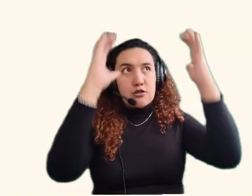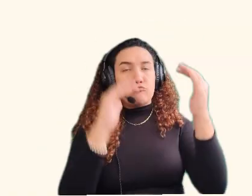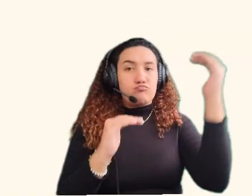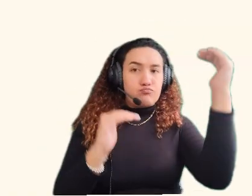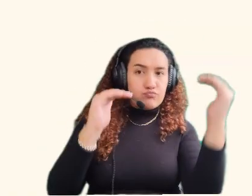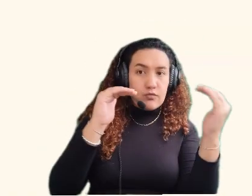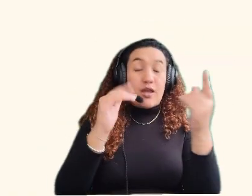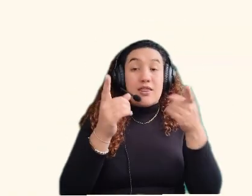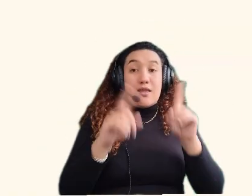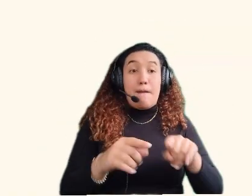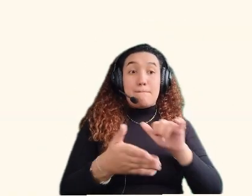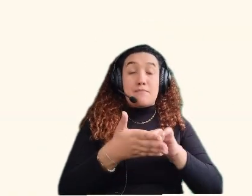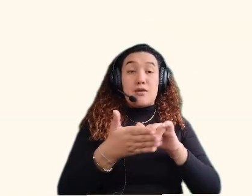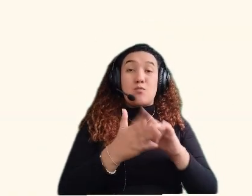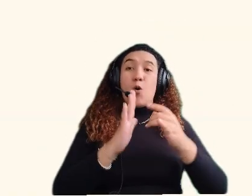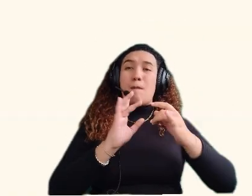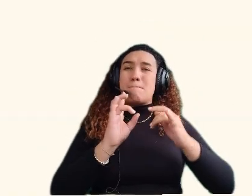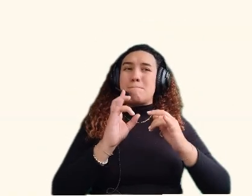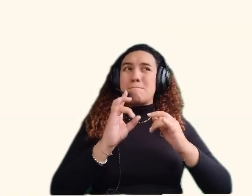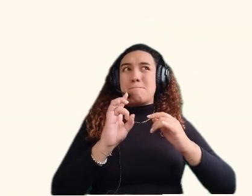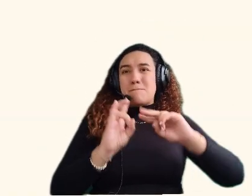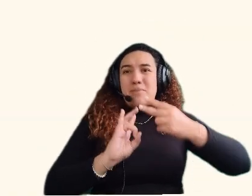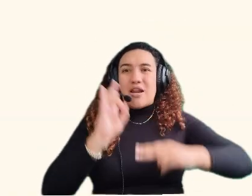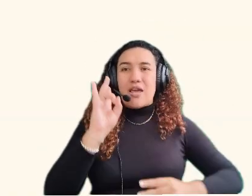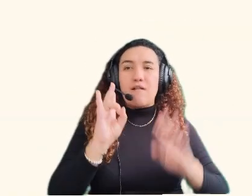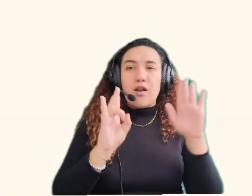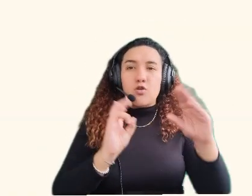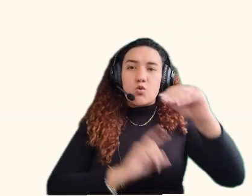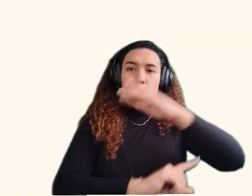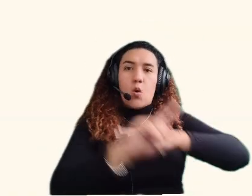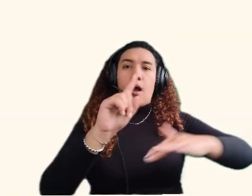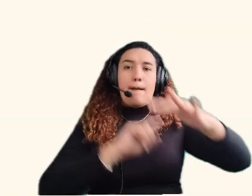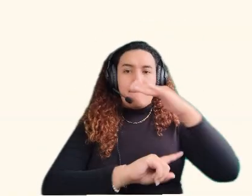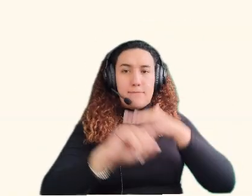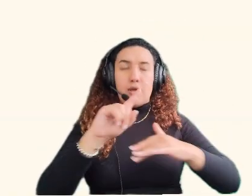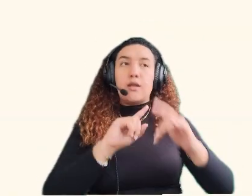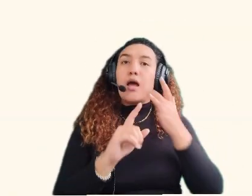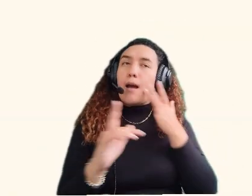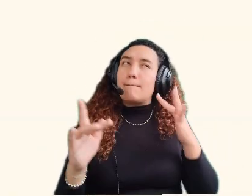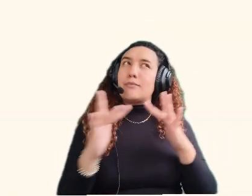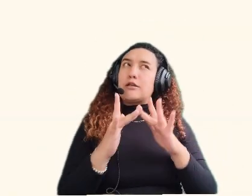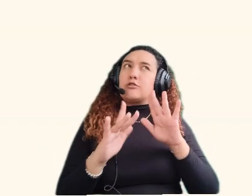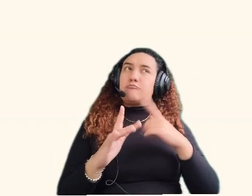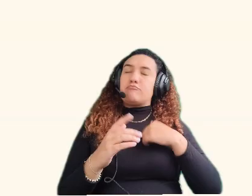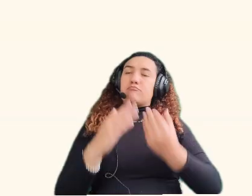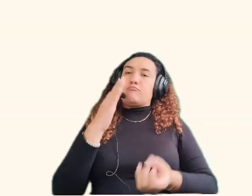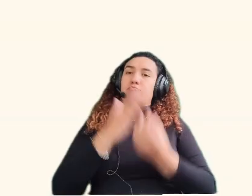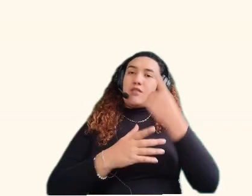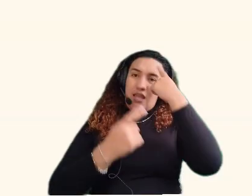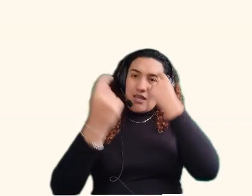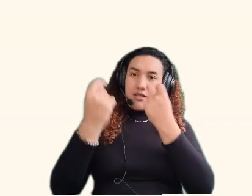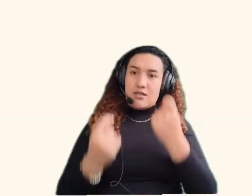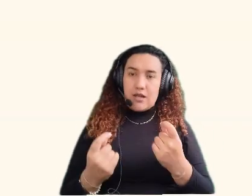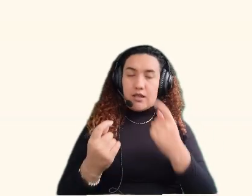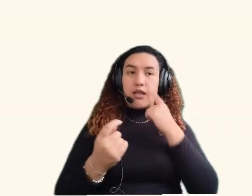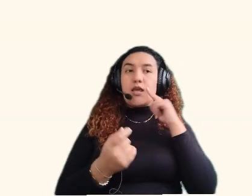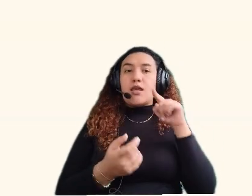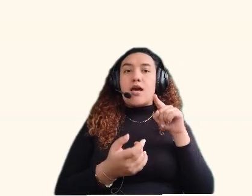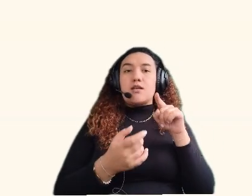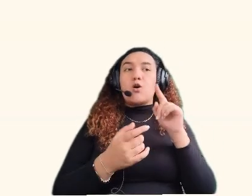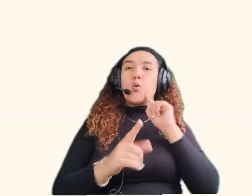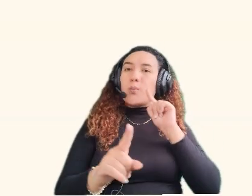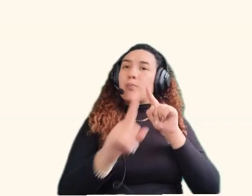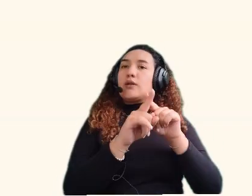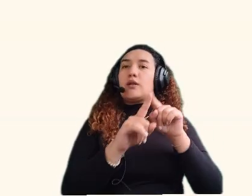ante variaciones ambientales y puede aportar conocimientos claves para el desarrollo de estrategias biotecnológicas en